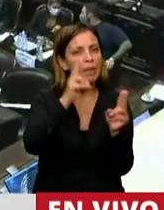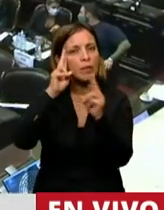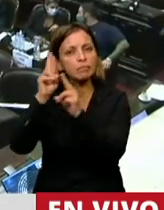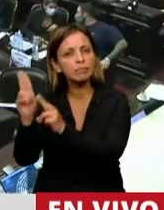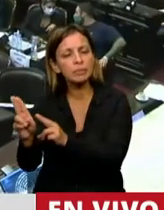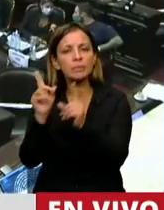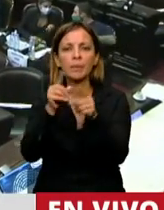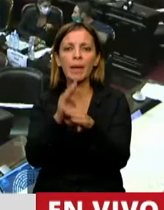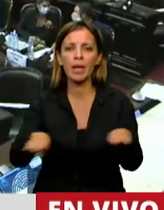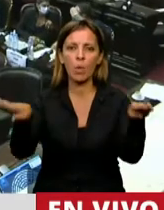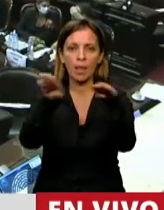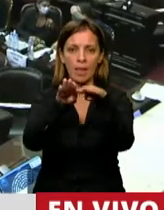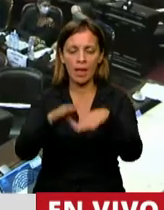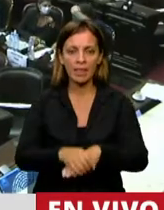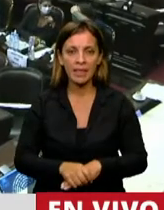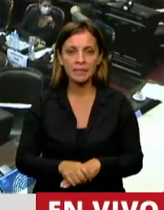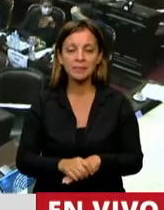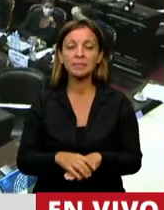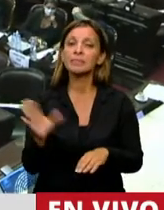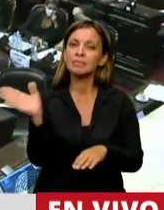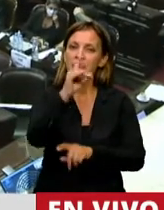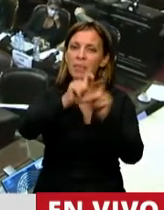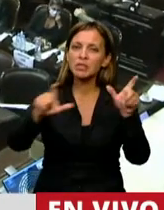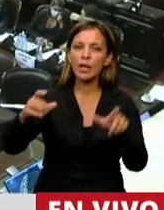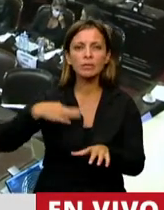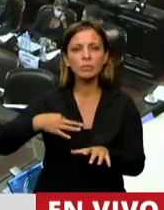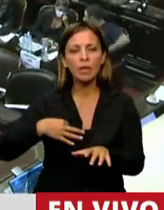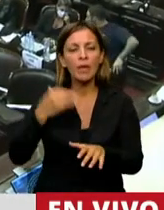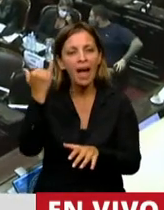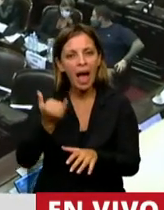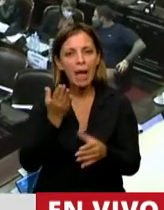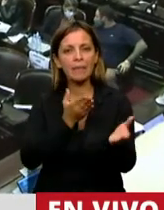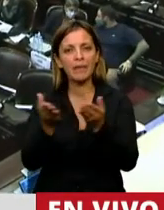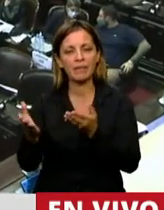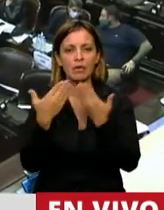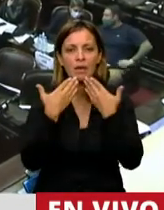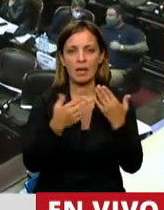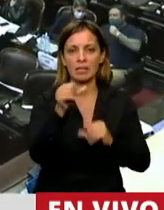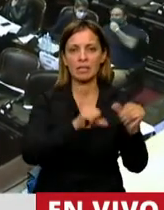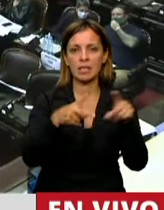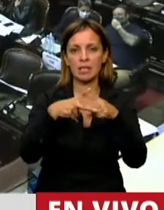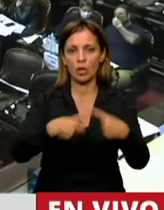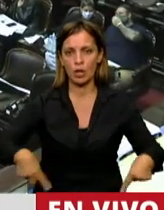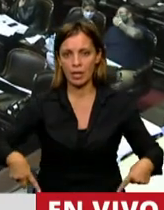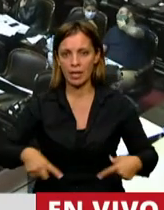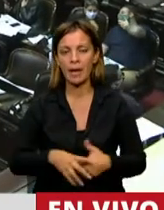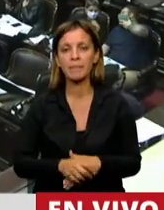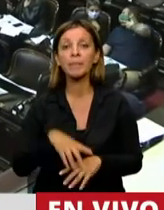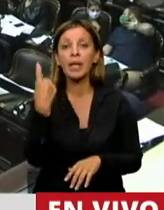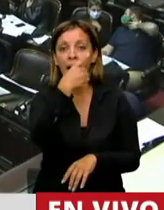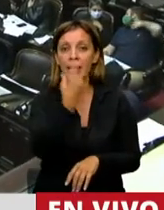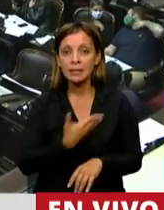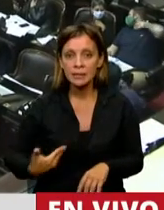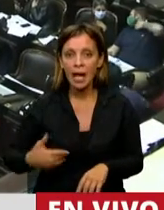respecto por el otro y la igualdad. O sea que todos los ciudadanos nos vemos beneficiados con la ciencia y la tecnología. Como Estado